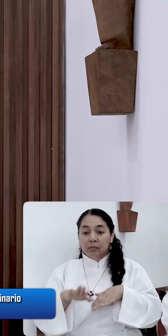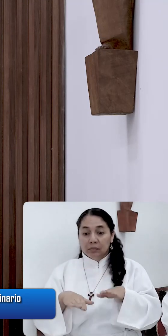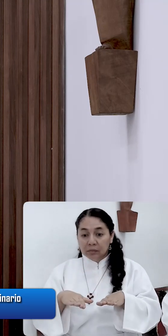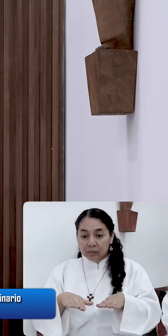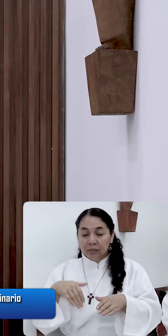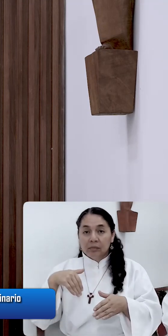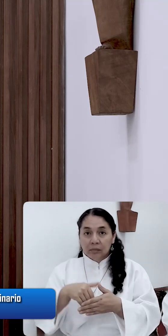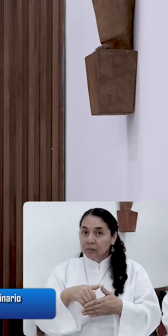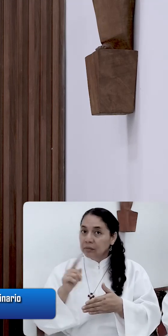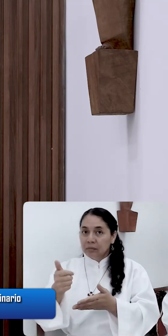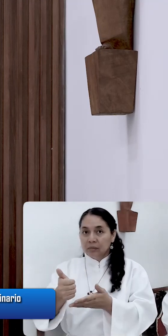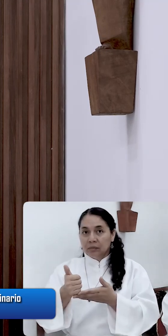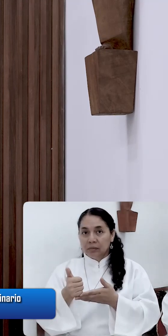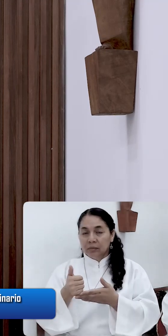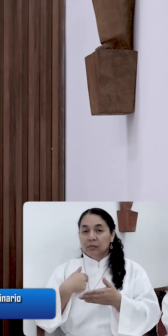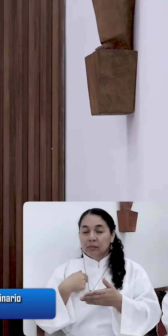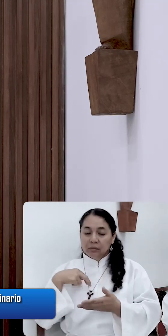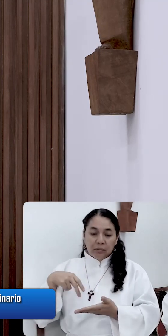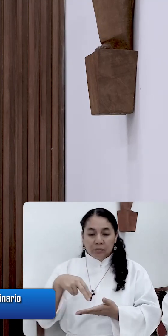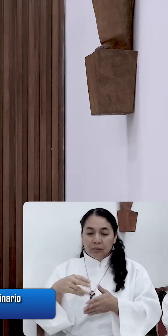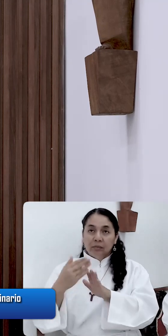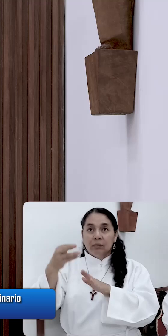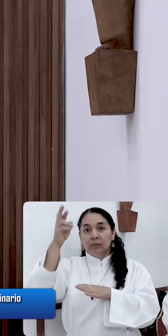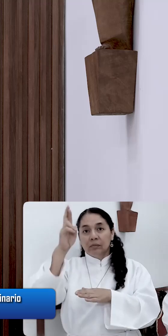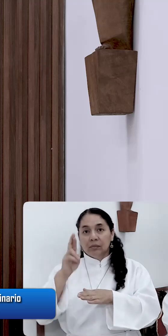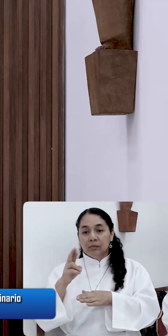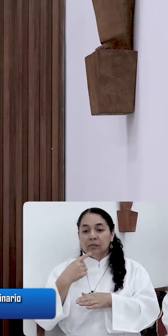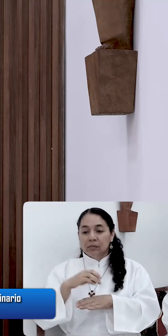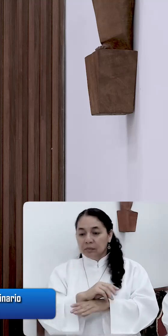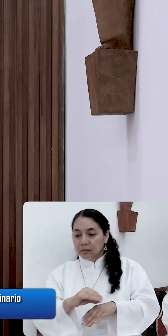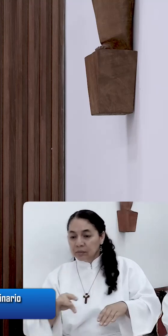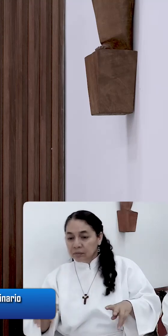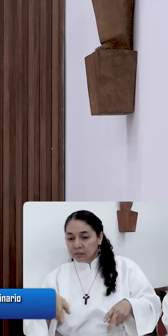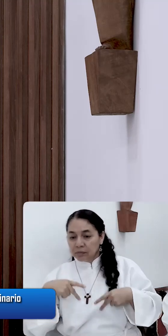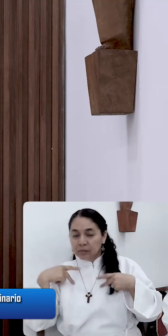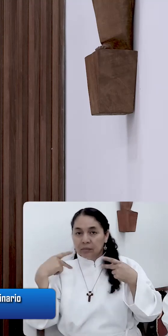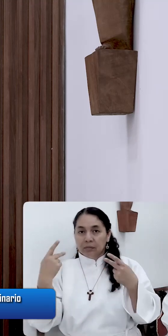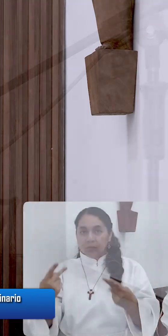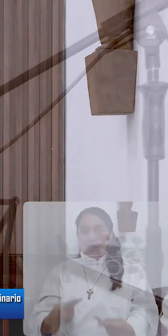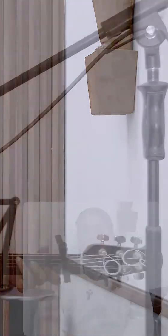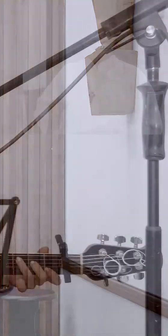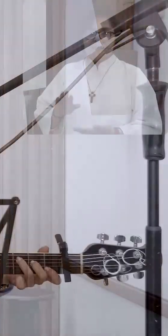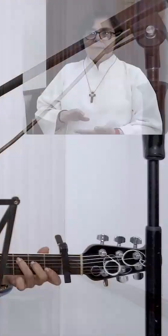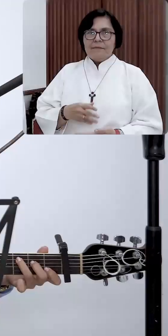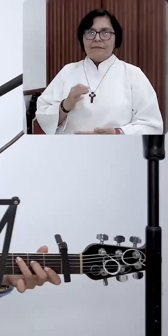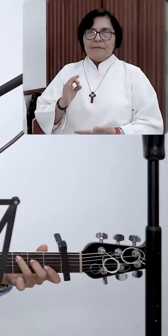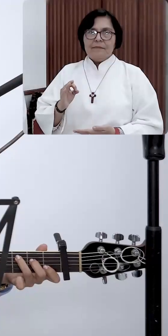camino. Caminaré ante el Señor por la tierra de los vivos.